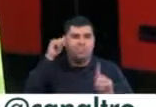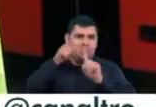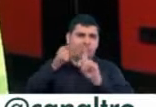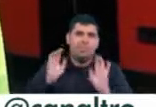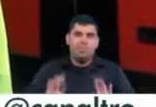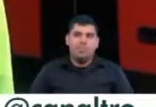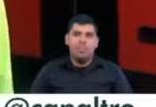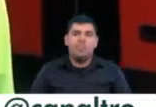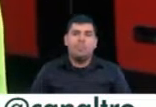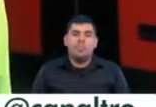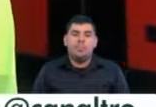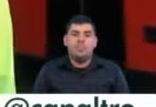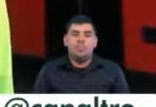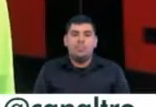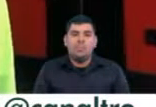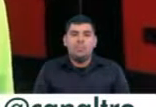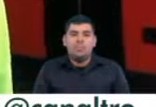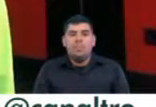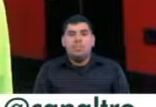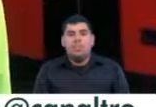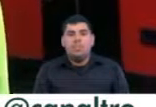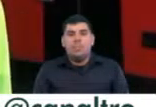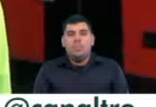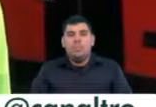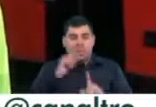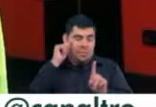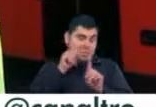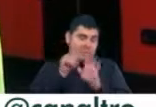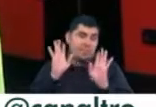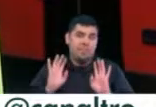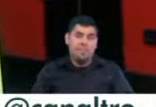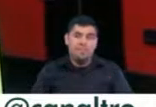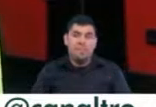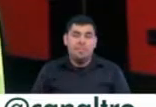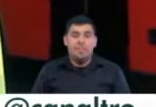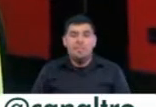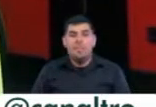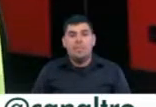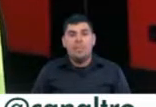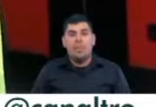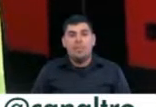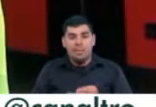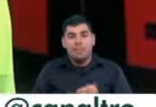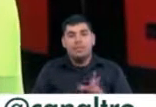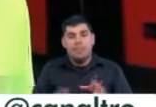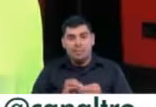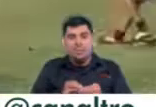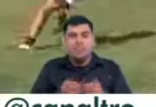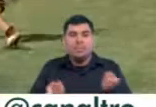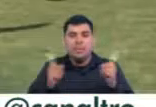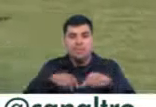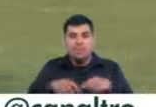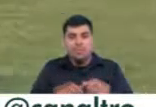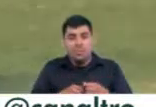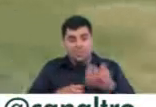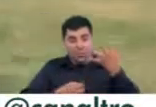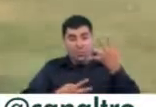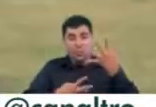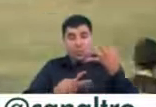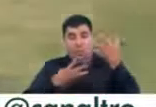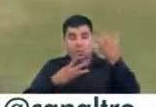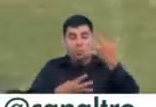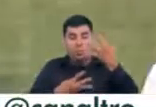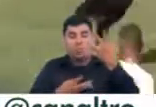sacar a un equipo de carrera como valledupar y lo otro entrar dentro de los ocho que lo que anhela muy deseamos todos el cuarteto posterior